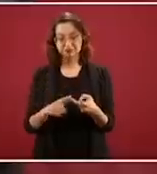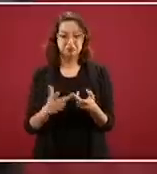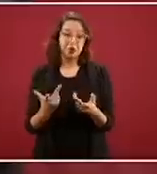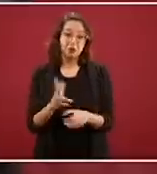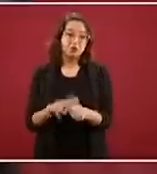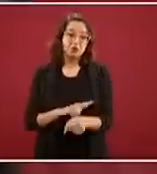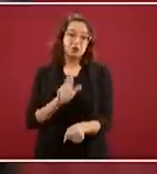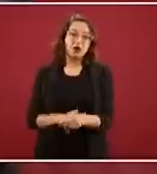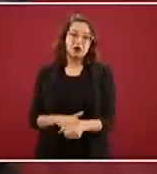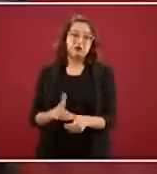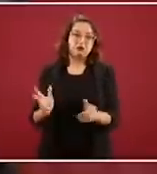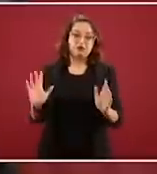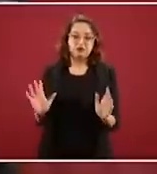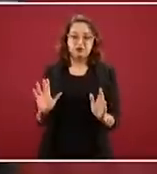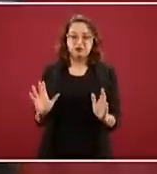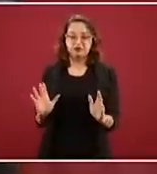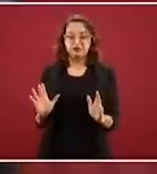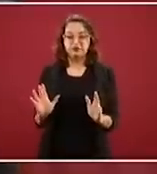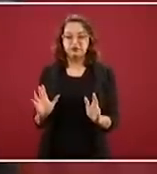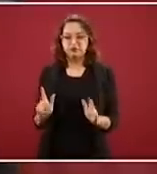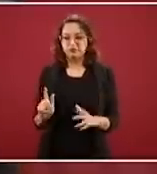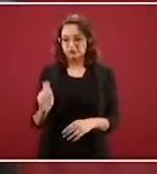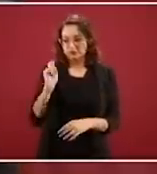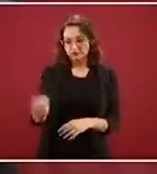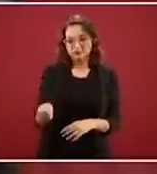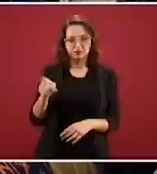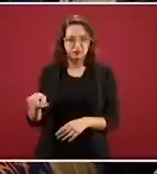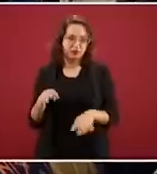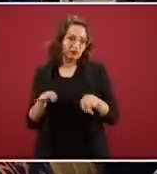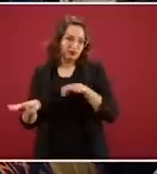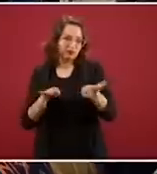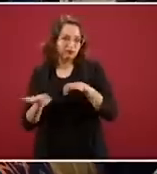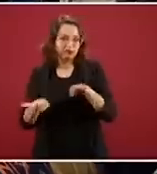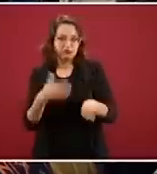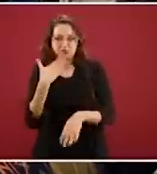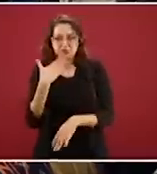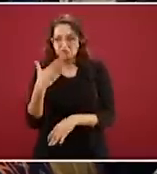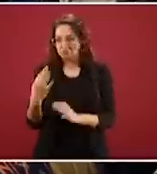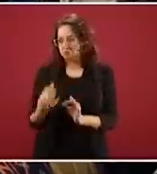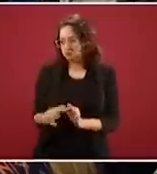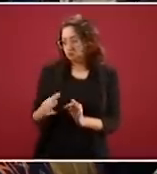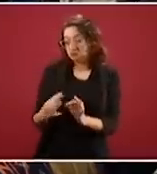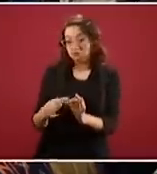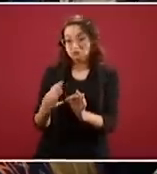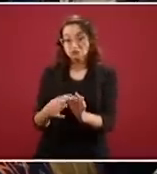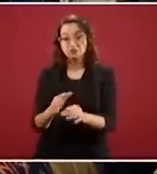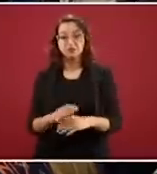normal. Esto significa que hay eficiencia.